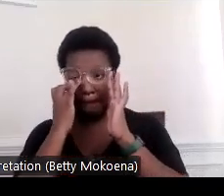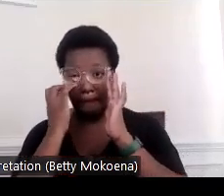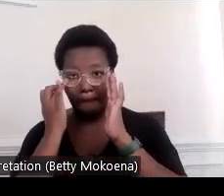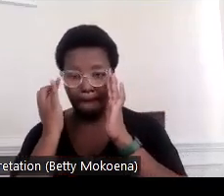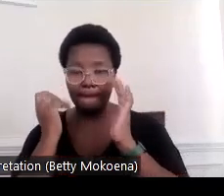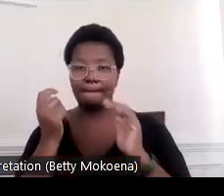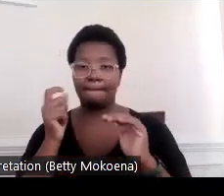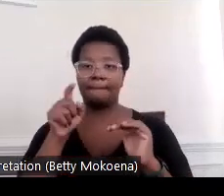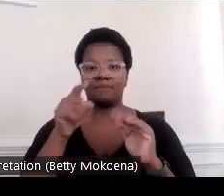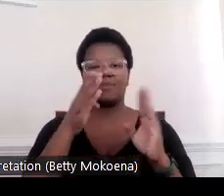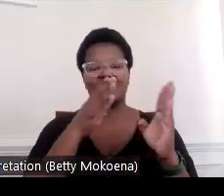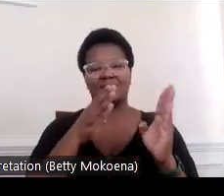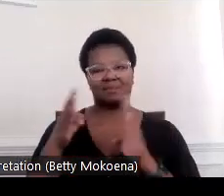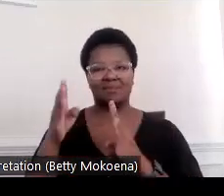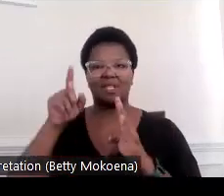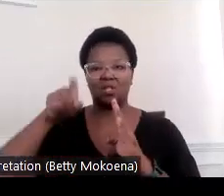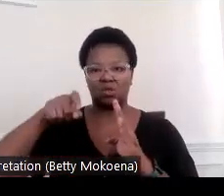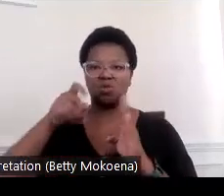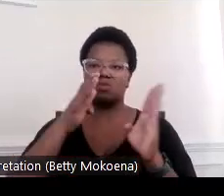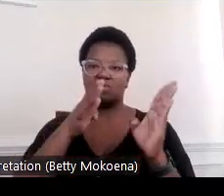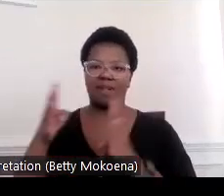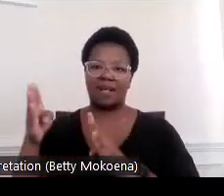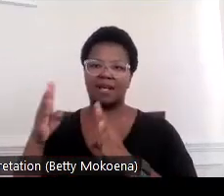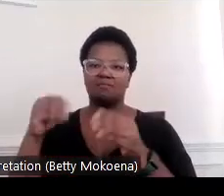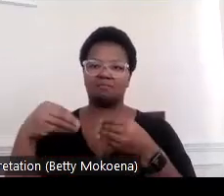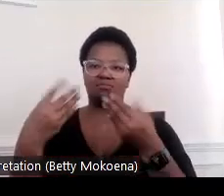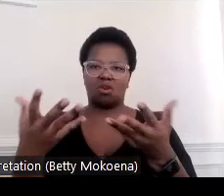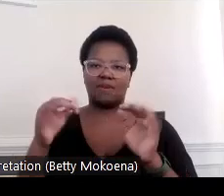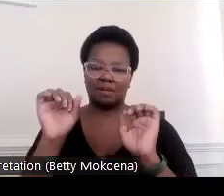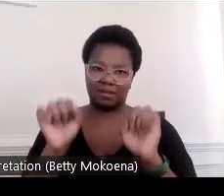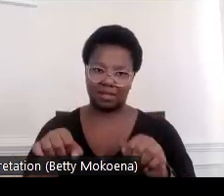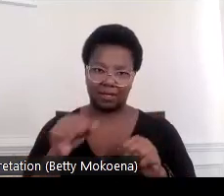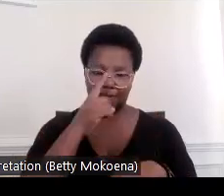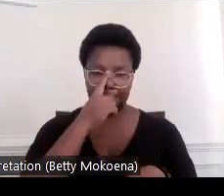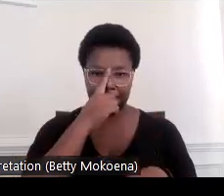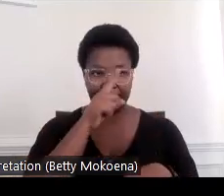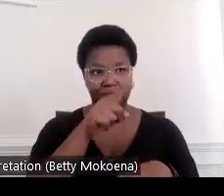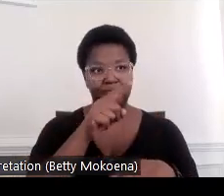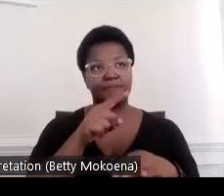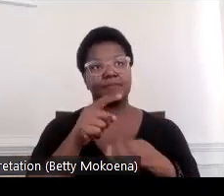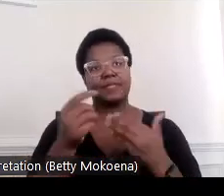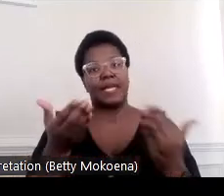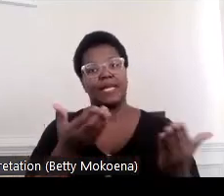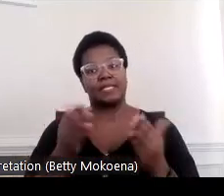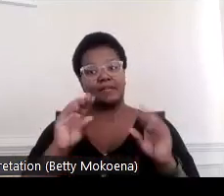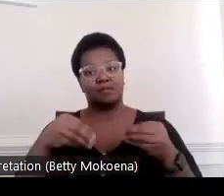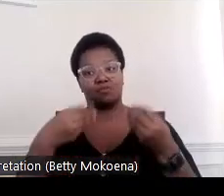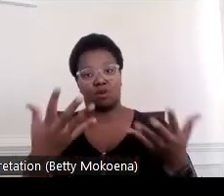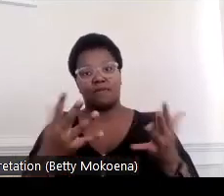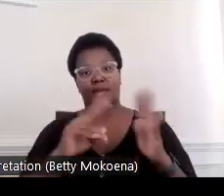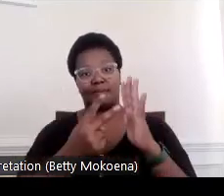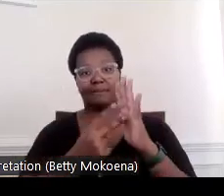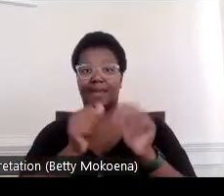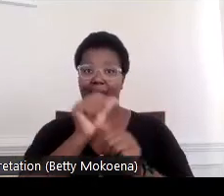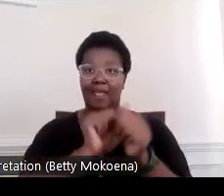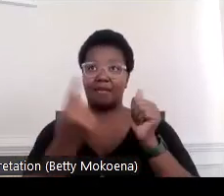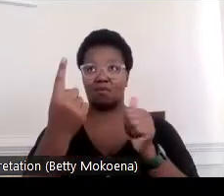es algo que que debe ser provisto por un proveedor de servicio